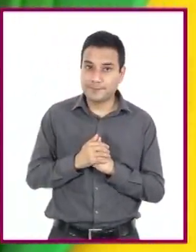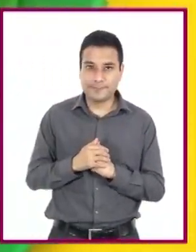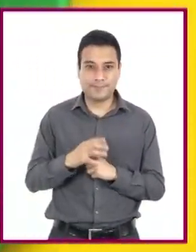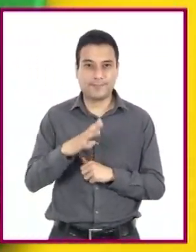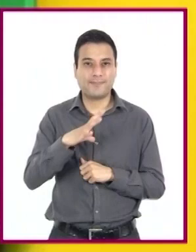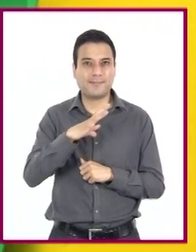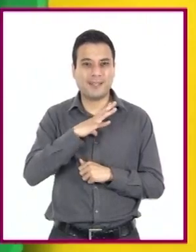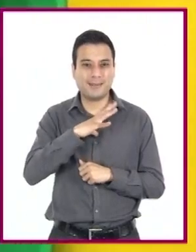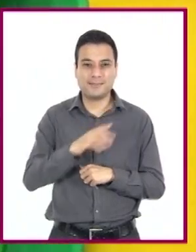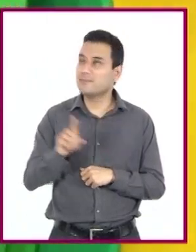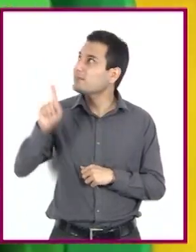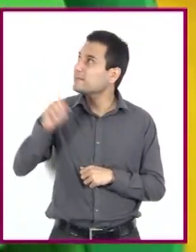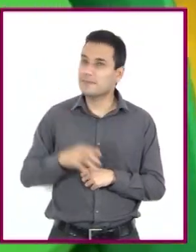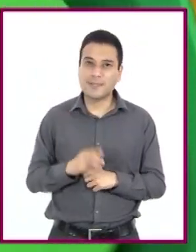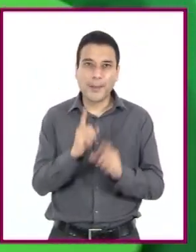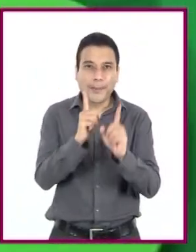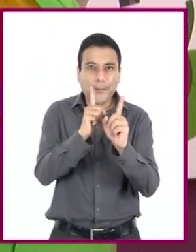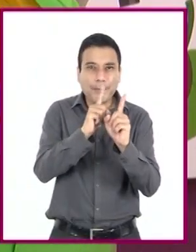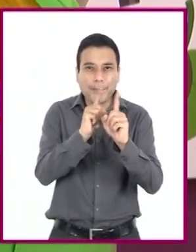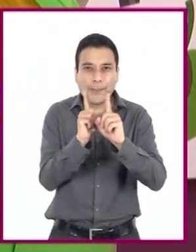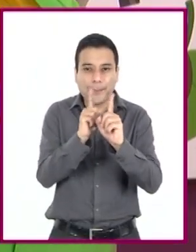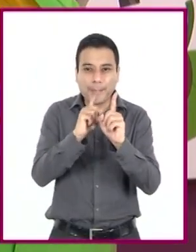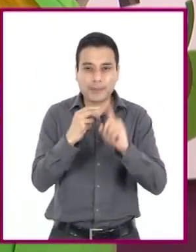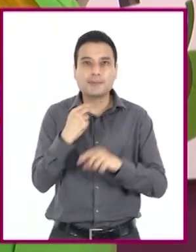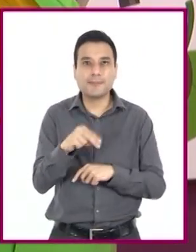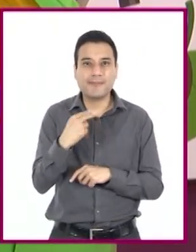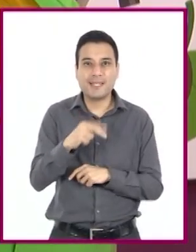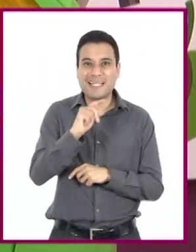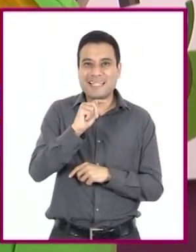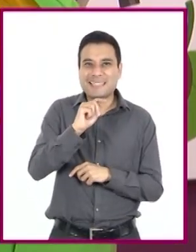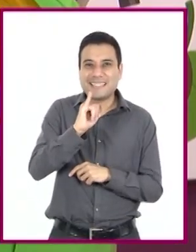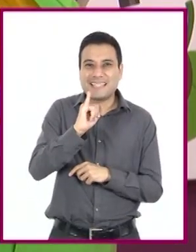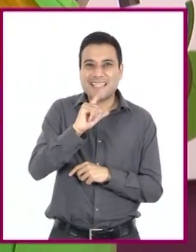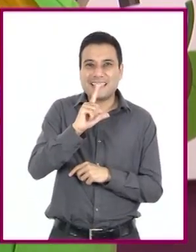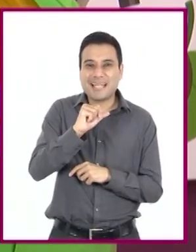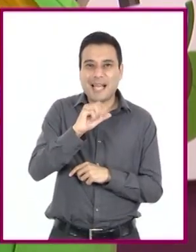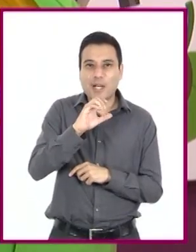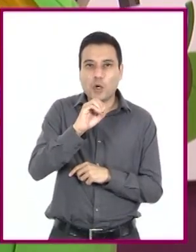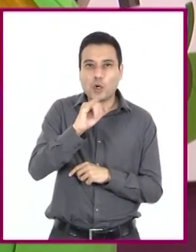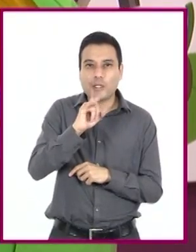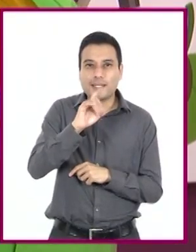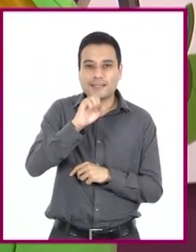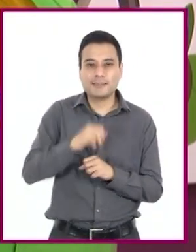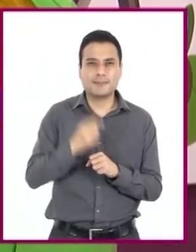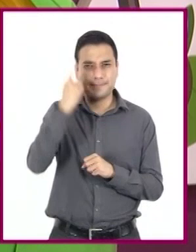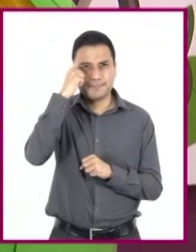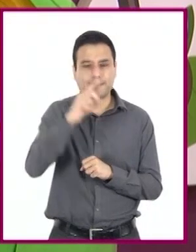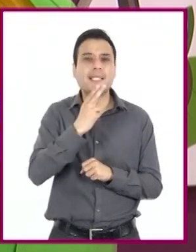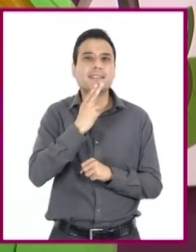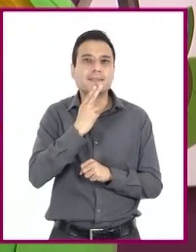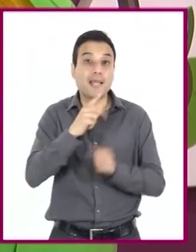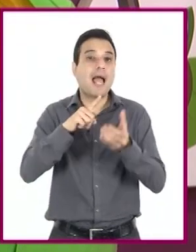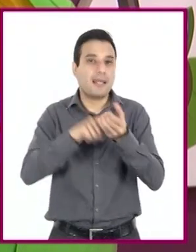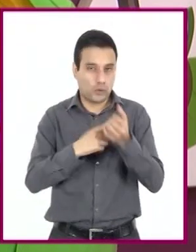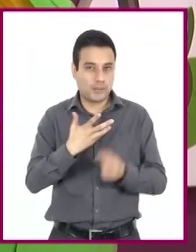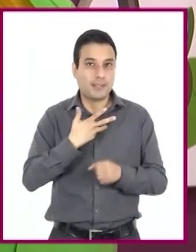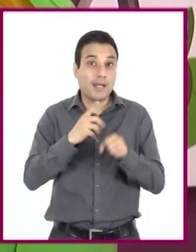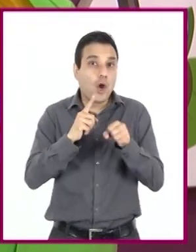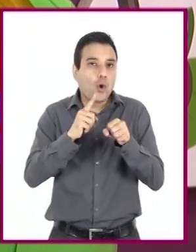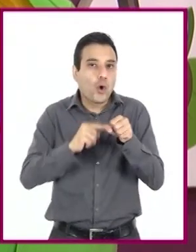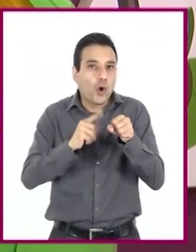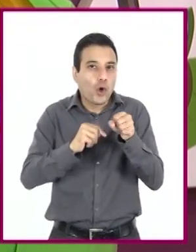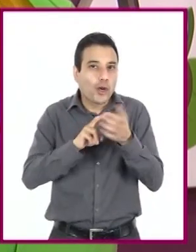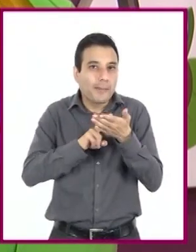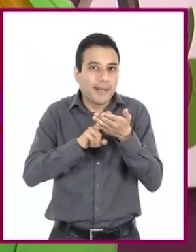estructuras llamadas tilacoides que contienen los pigmentos fotosintéticos como la clorofila, así